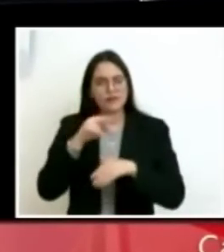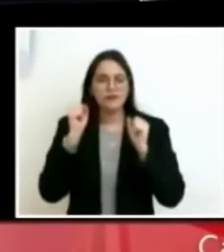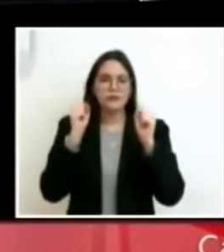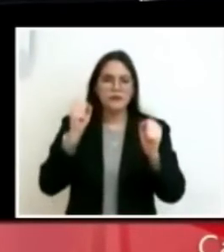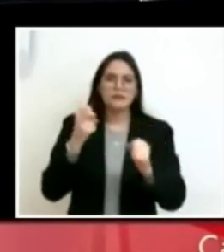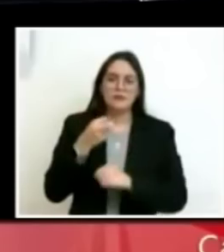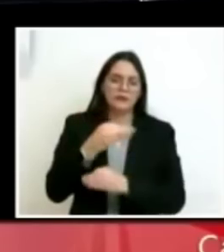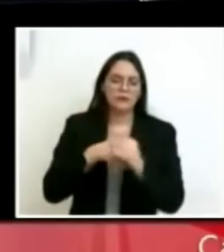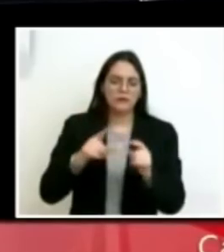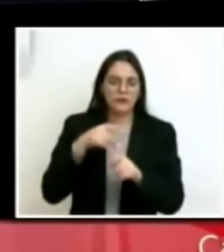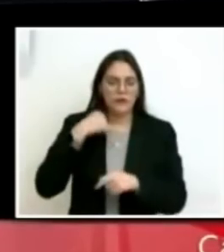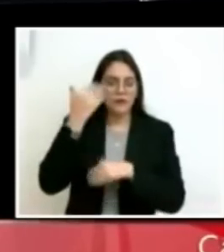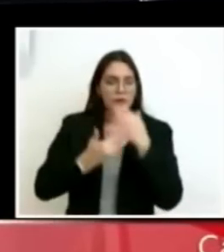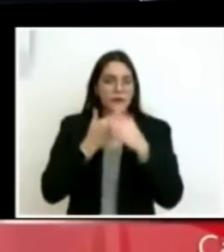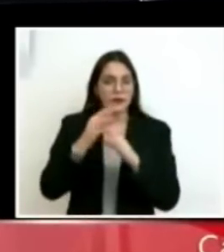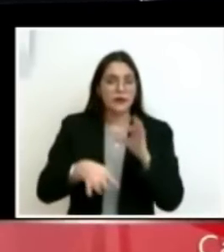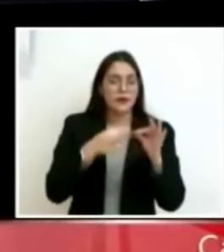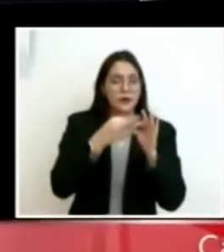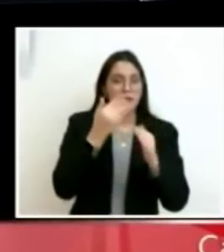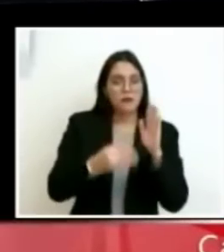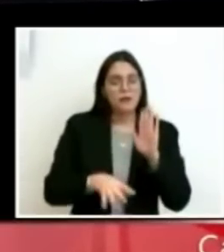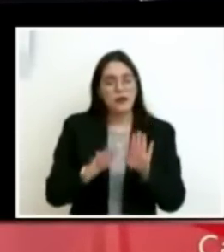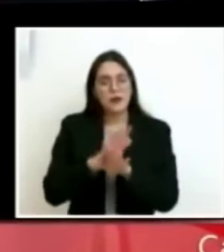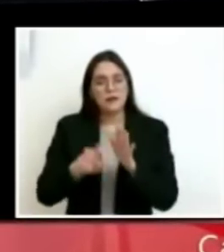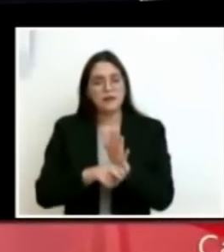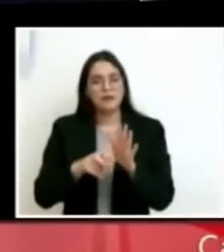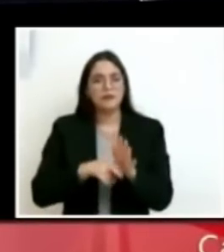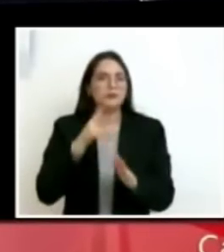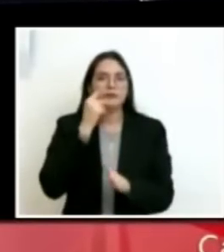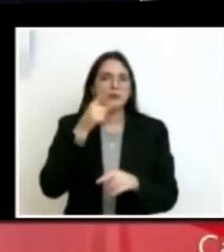cuanto, retiro mi reserva, señor presidente, y felicidades por su conducción. Gracias.